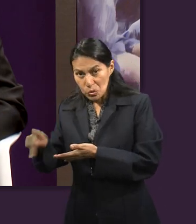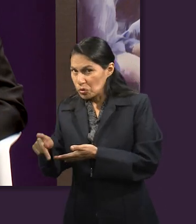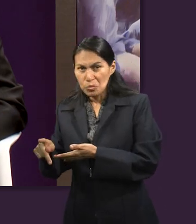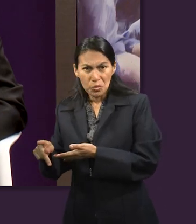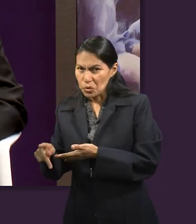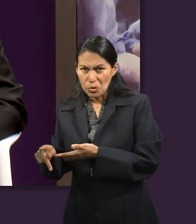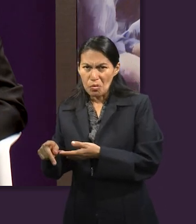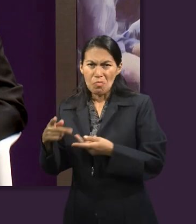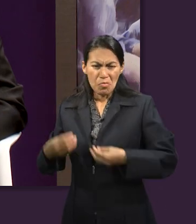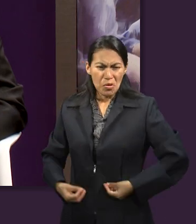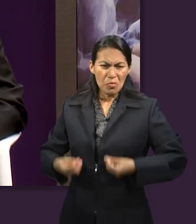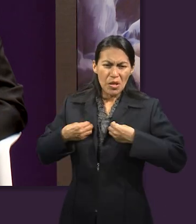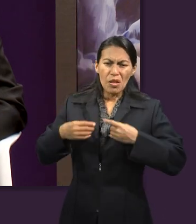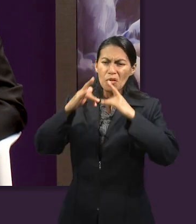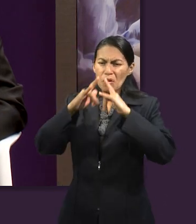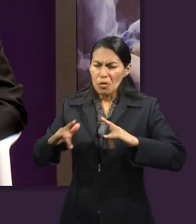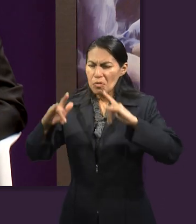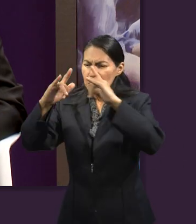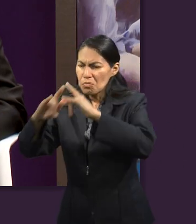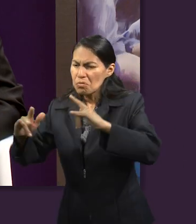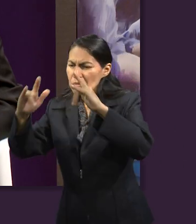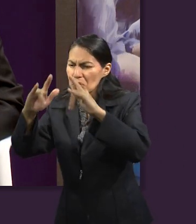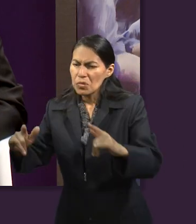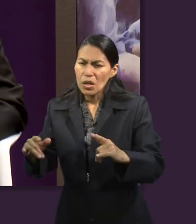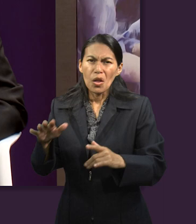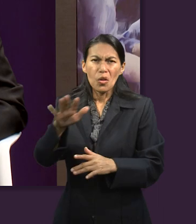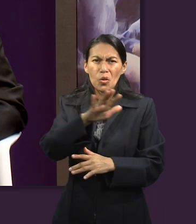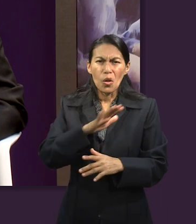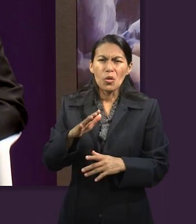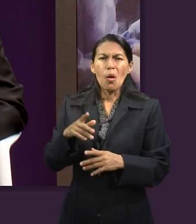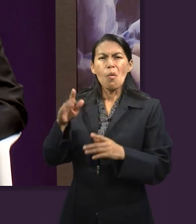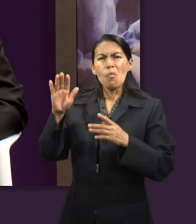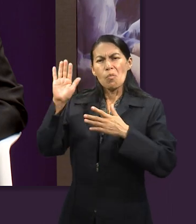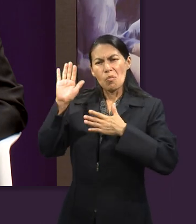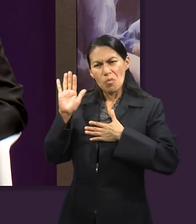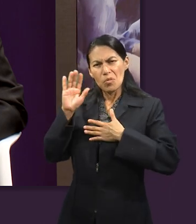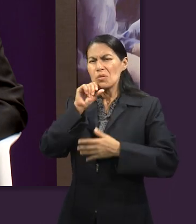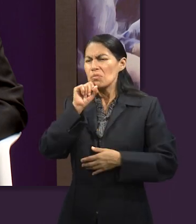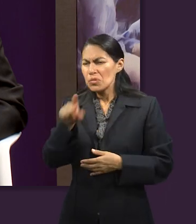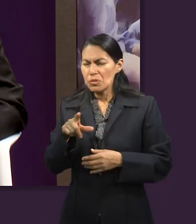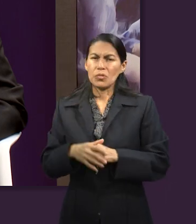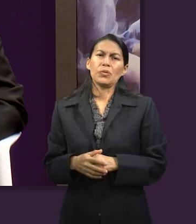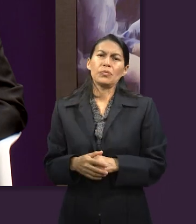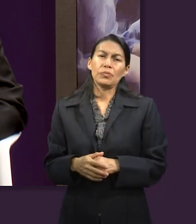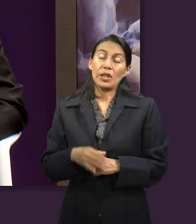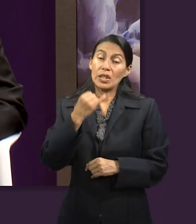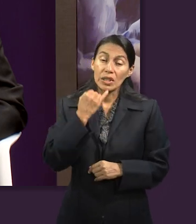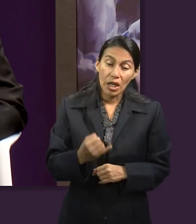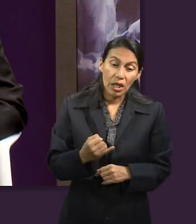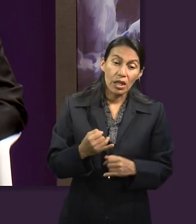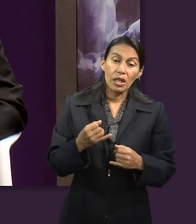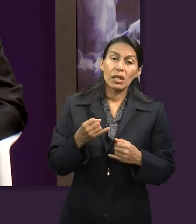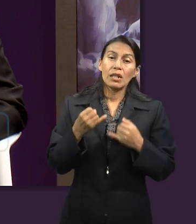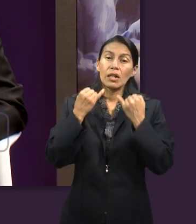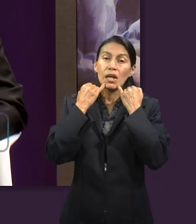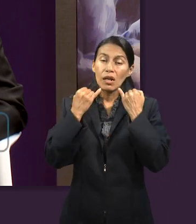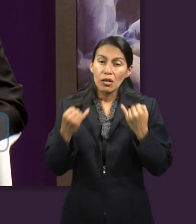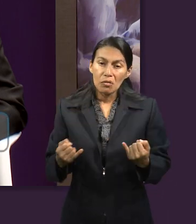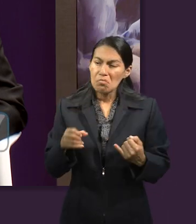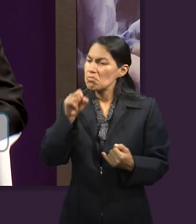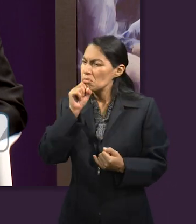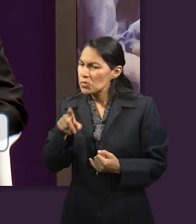como en tierra ajena morando en tiendas con isaac y jacob coherederos de la misma promesa